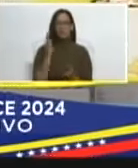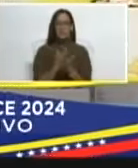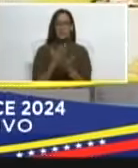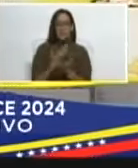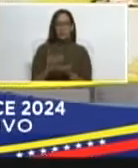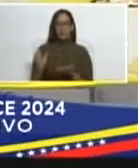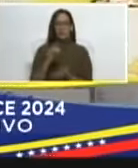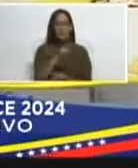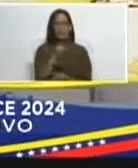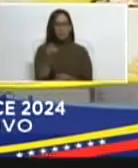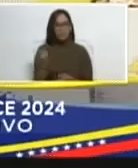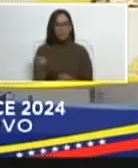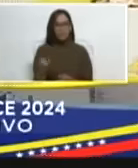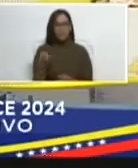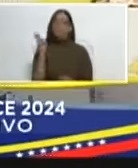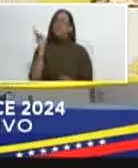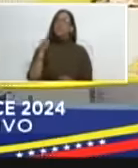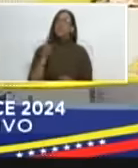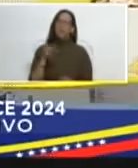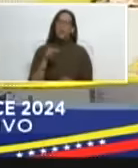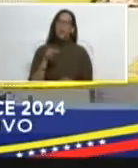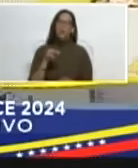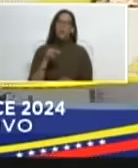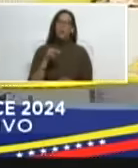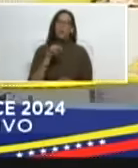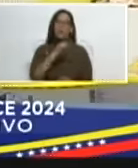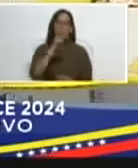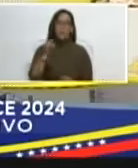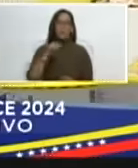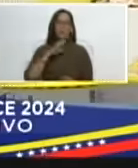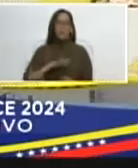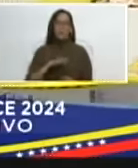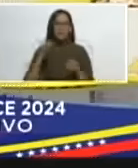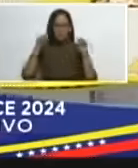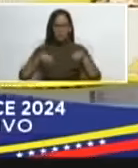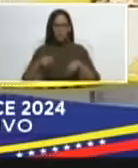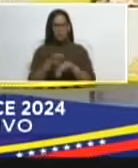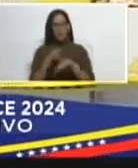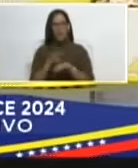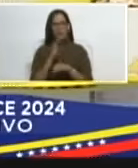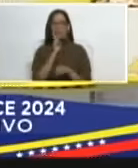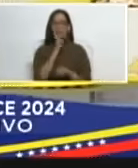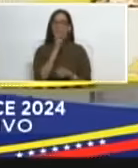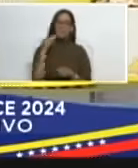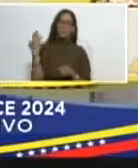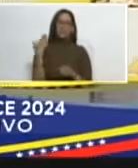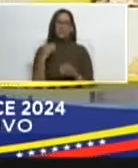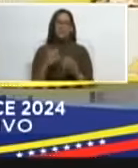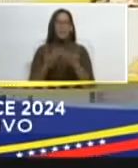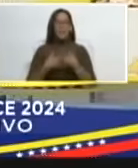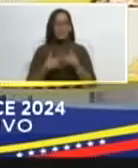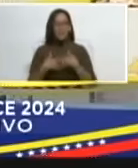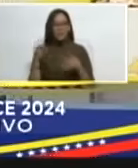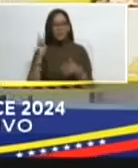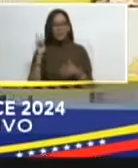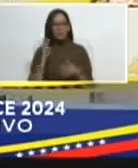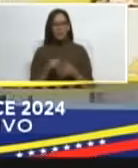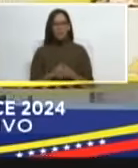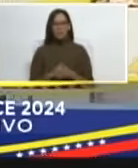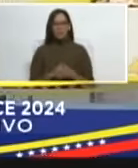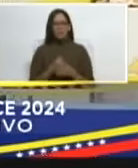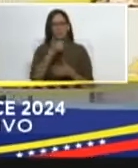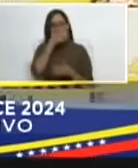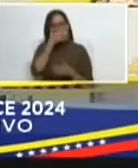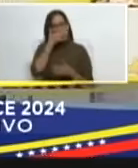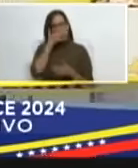ustedes. Ninguno de ustedes existiera si hoy gobernaran los apellidos. Empresarios y empresarias de Venezuela,